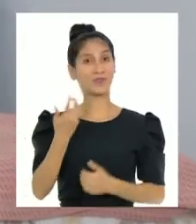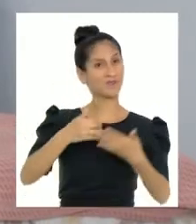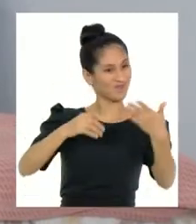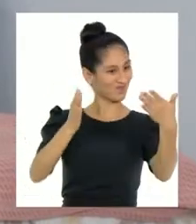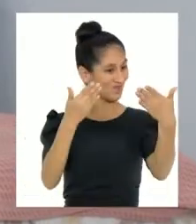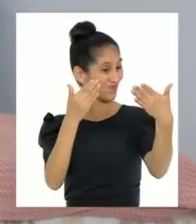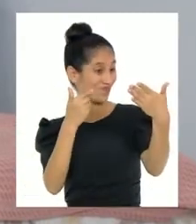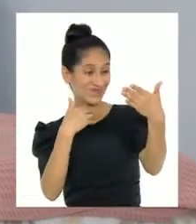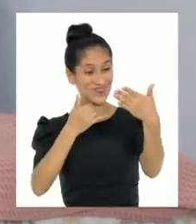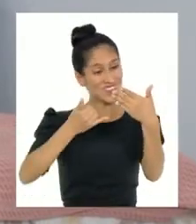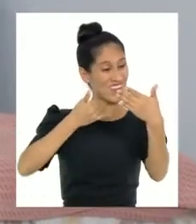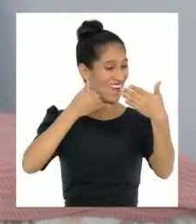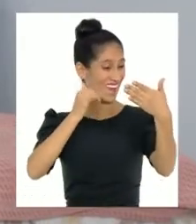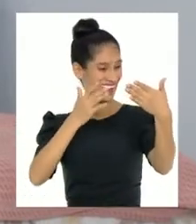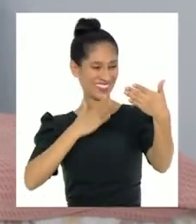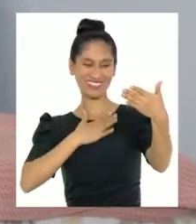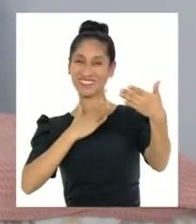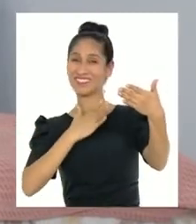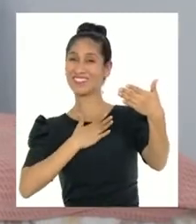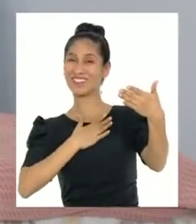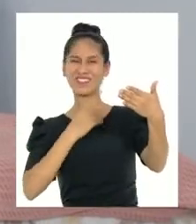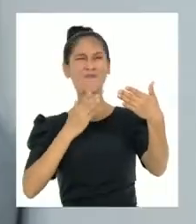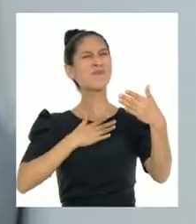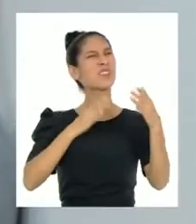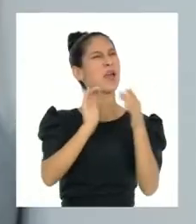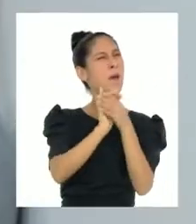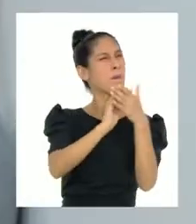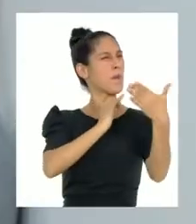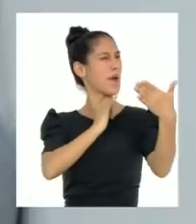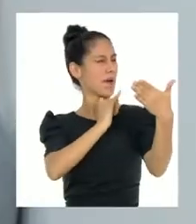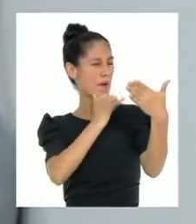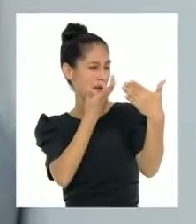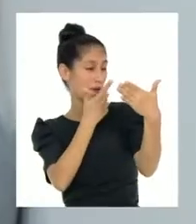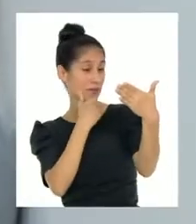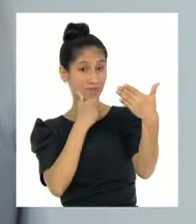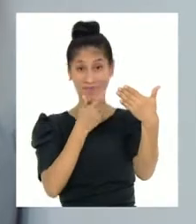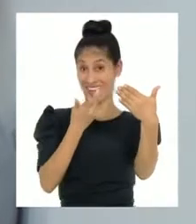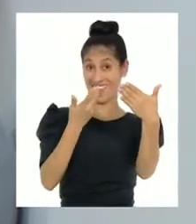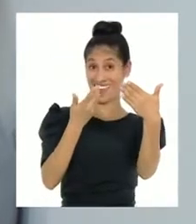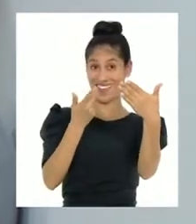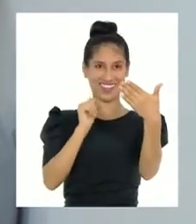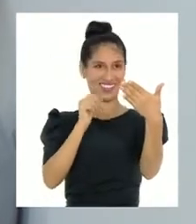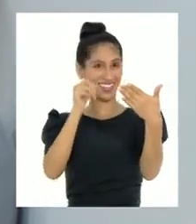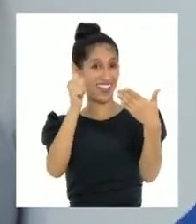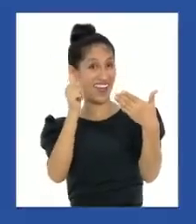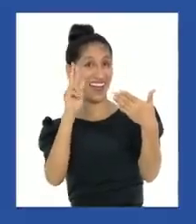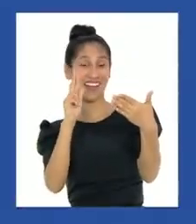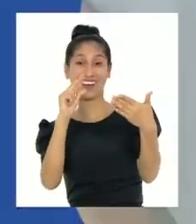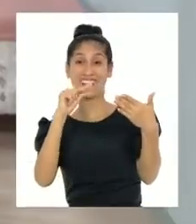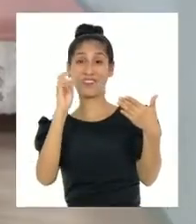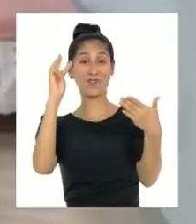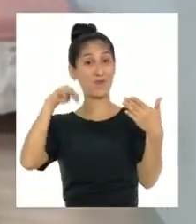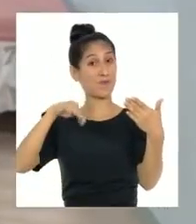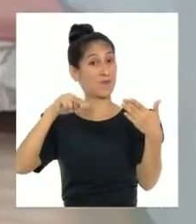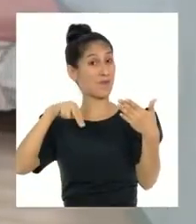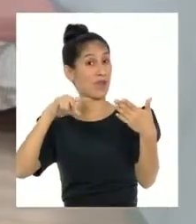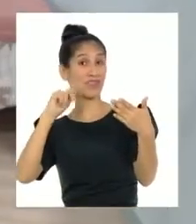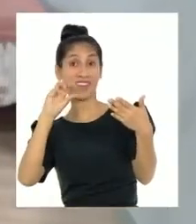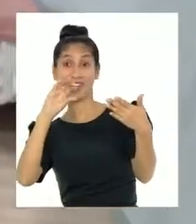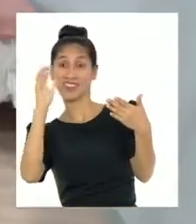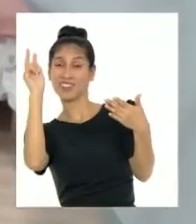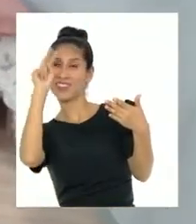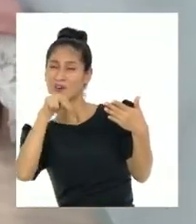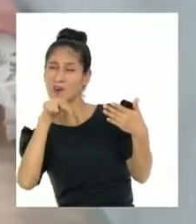como yo, con mis pares. ¿Ven? Argumentación. En la